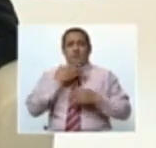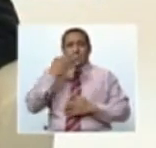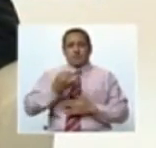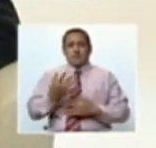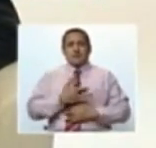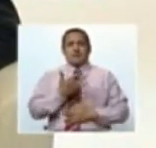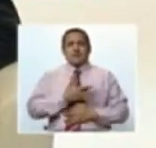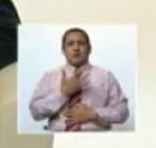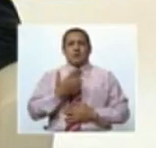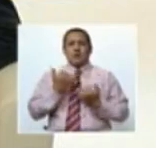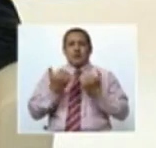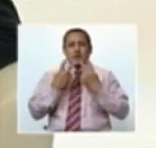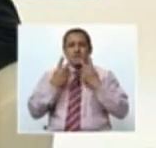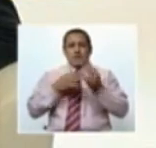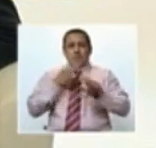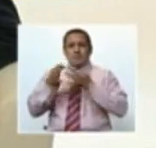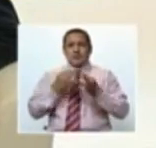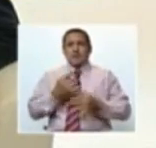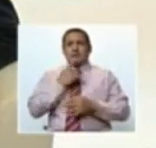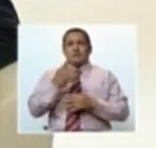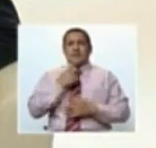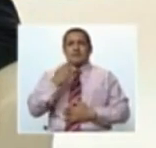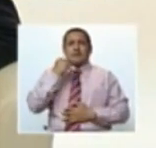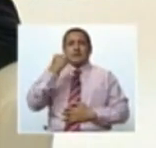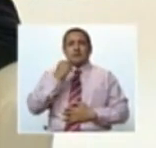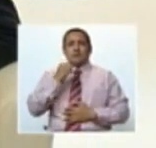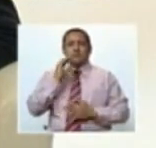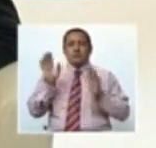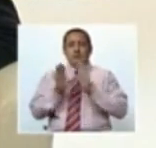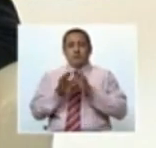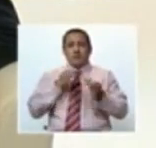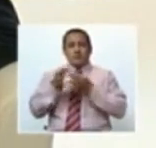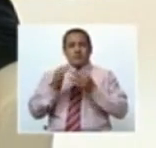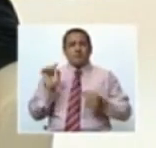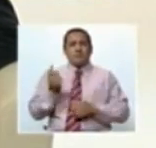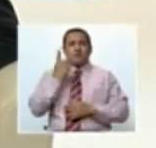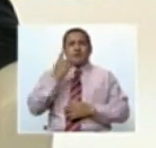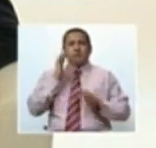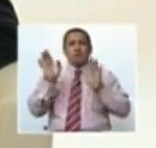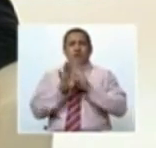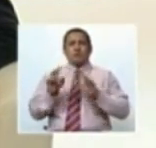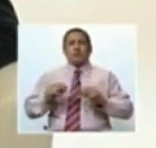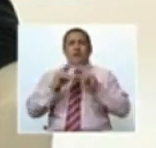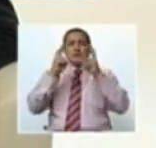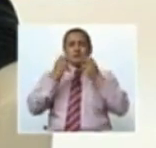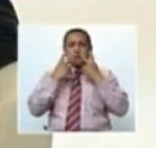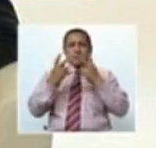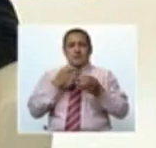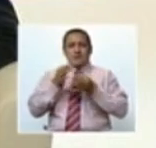efectivamente, además de debida motivación, en esta variante de congruencia está el derecho de defensa. Vamos primero entonces al tema de